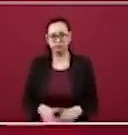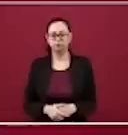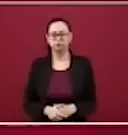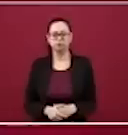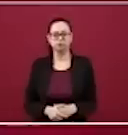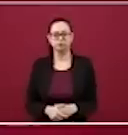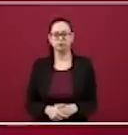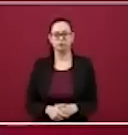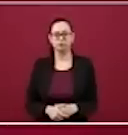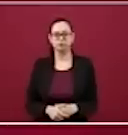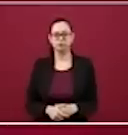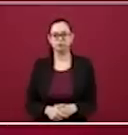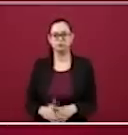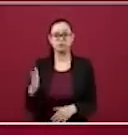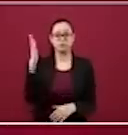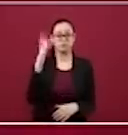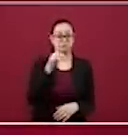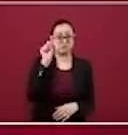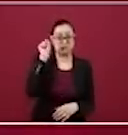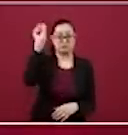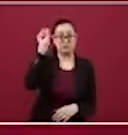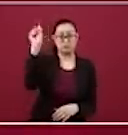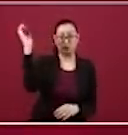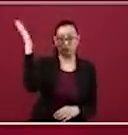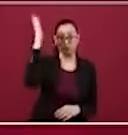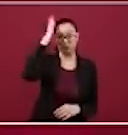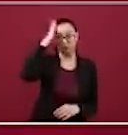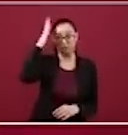tampoco dirigentes sindicales